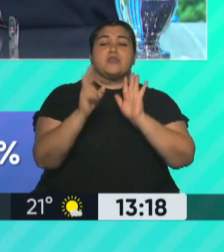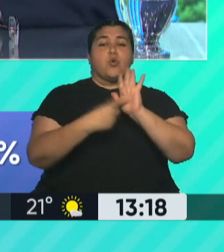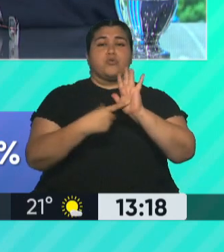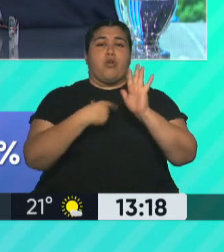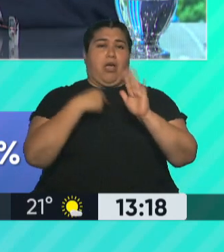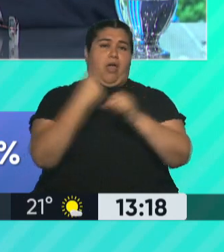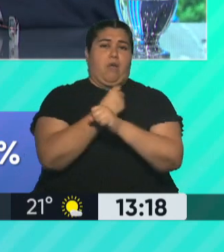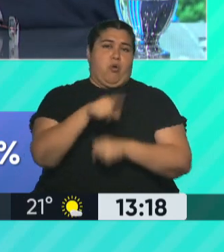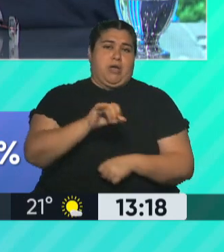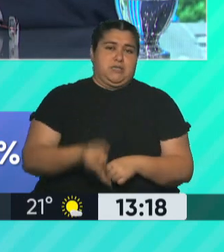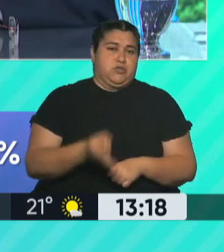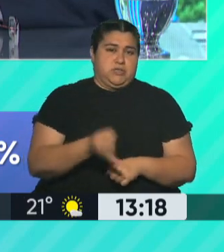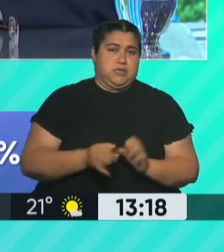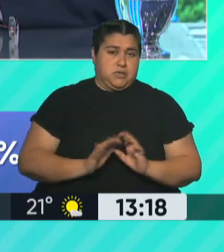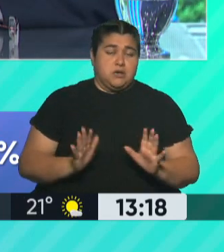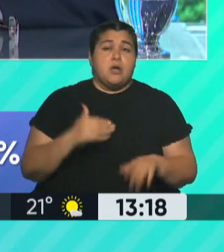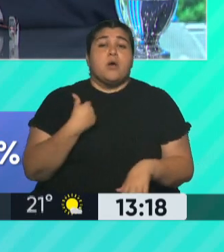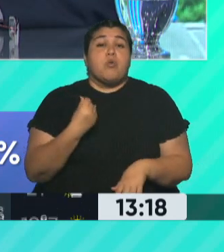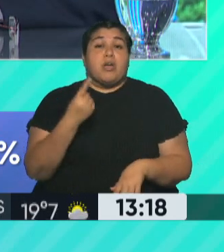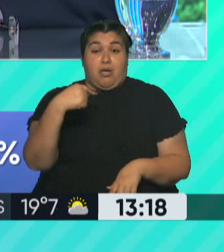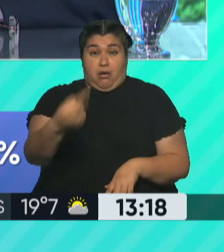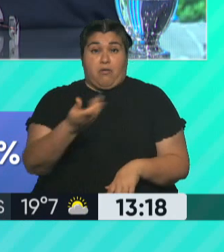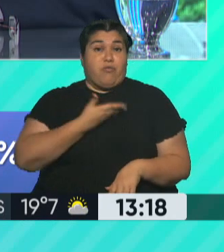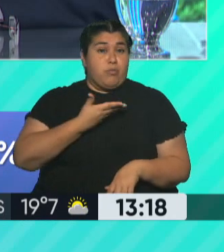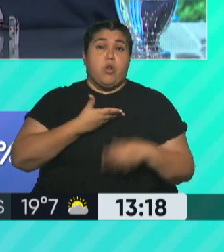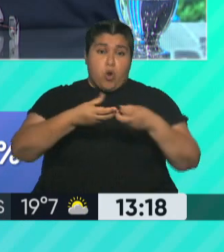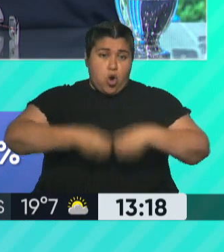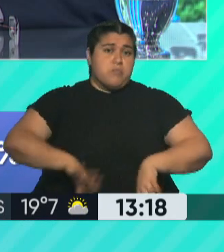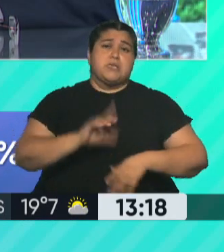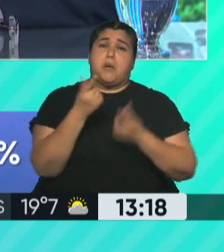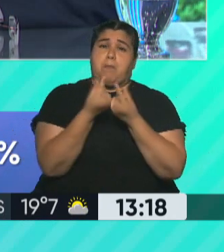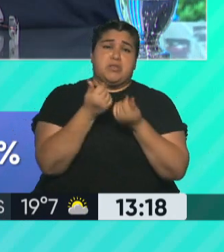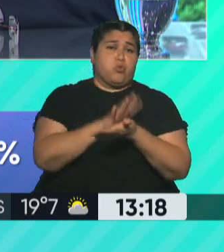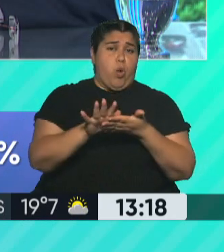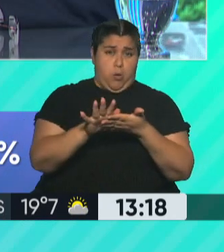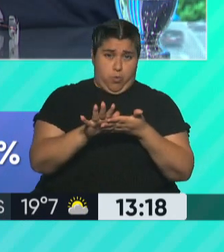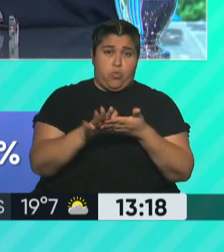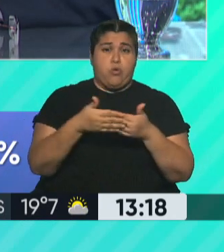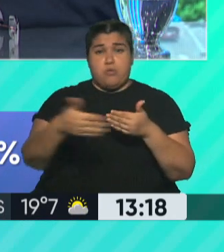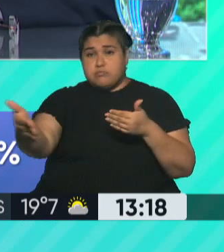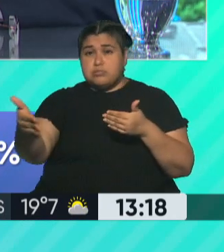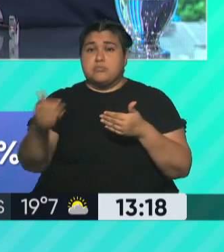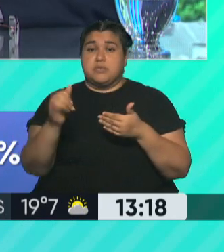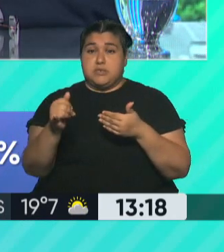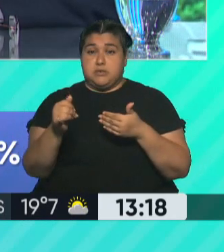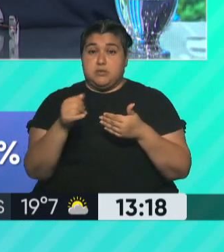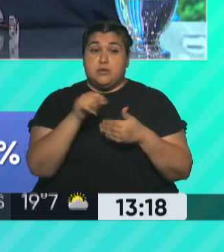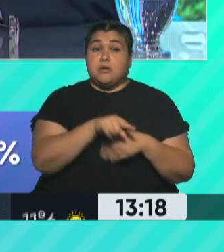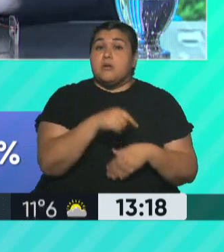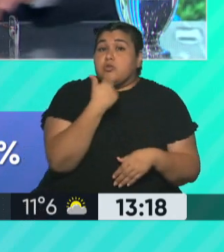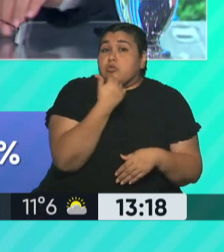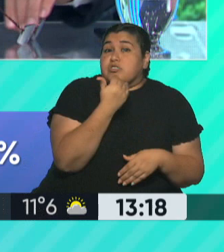gobierno porque en febrero ya empezarían a regir estos nuevos valores con estos aumentos o con otros no